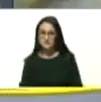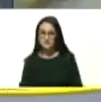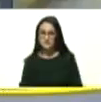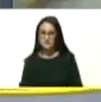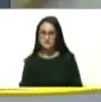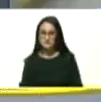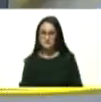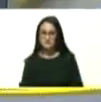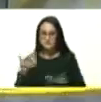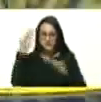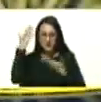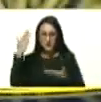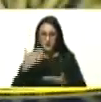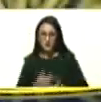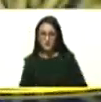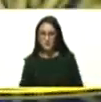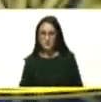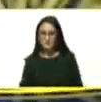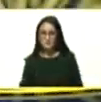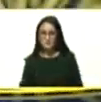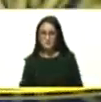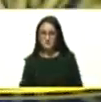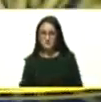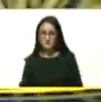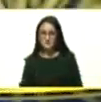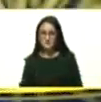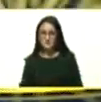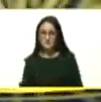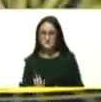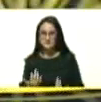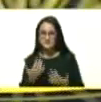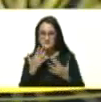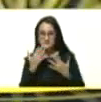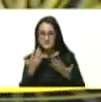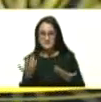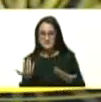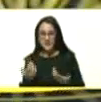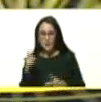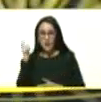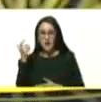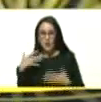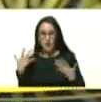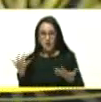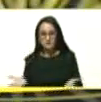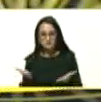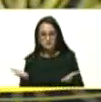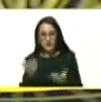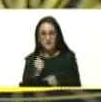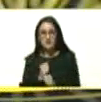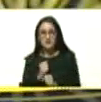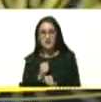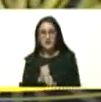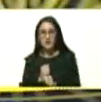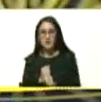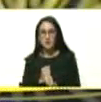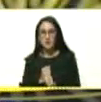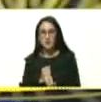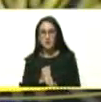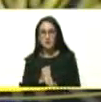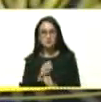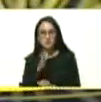Mi saludo, pues. Qué buen ánimo se respira en Guárico, chicos. Ánimo del trabajo. Del trabajo